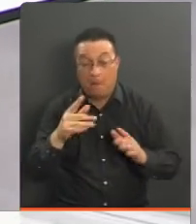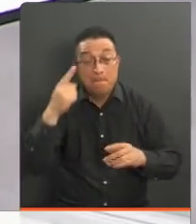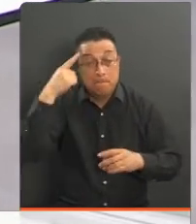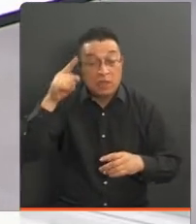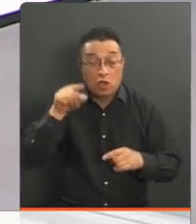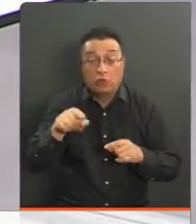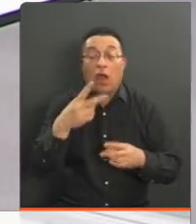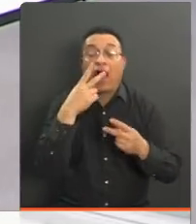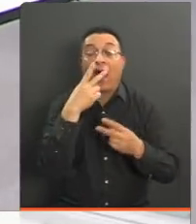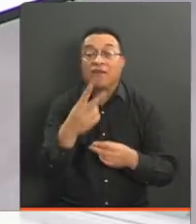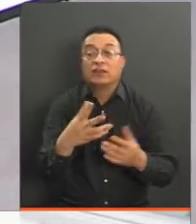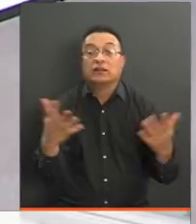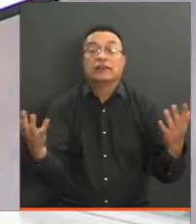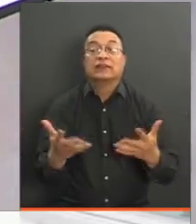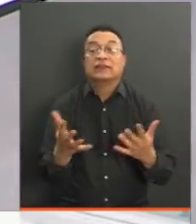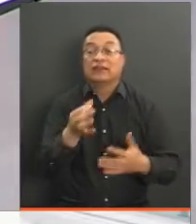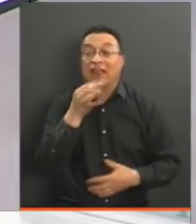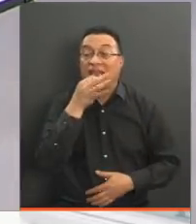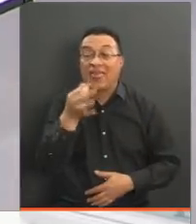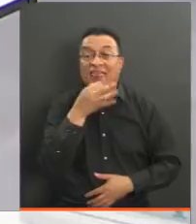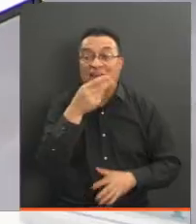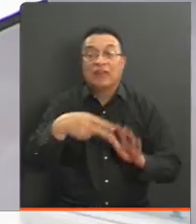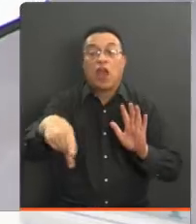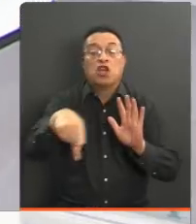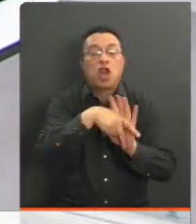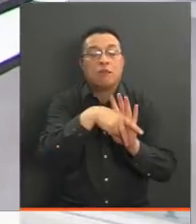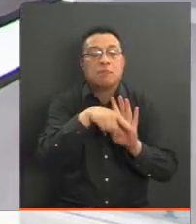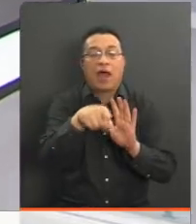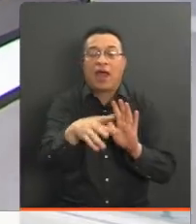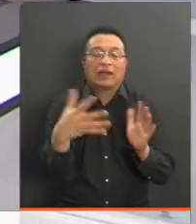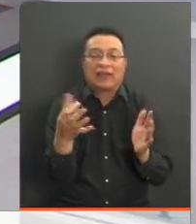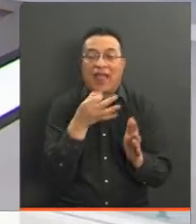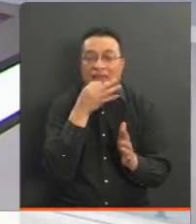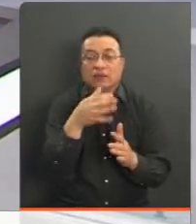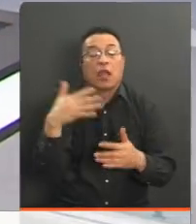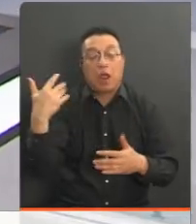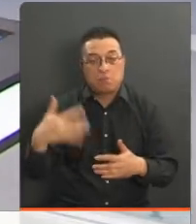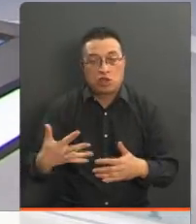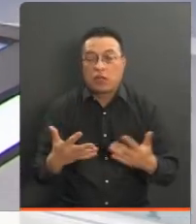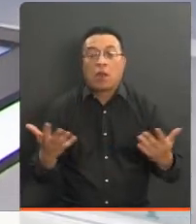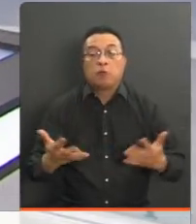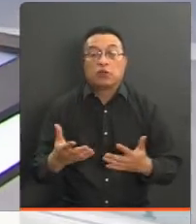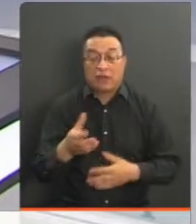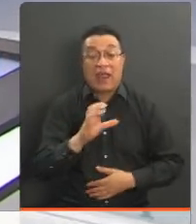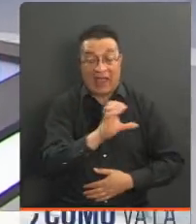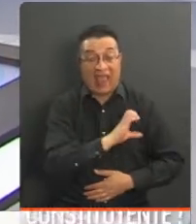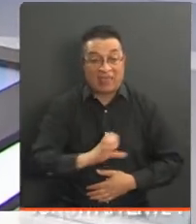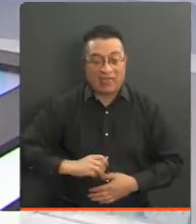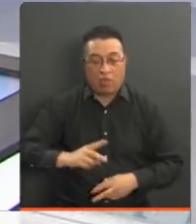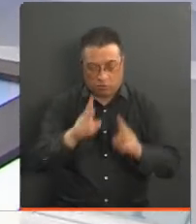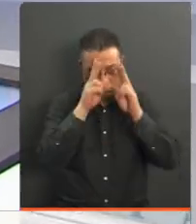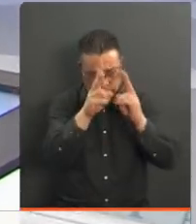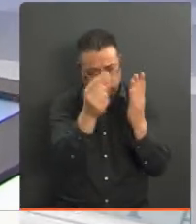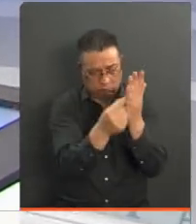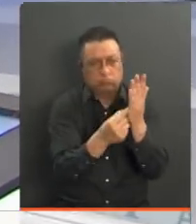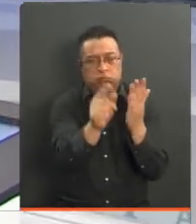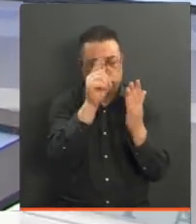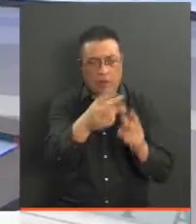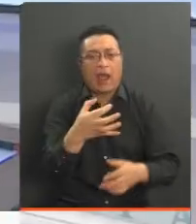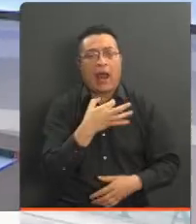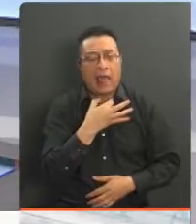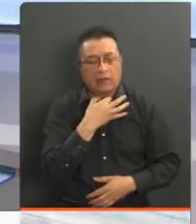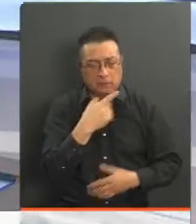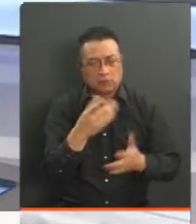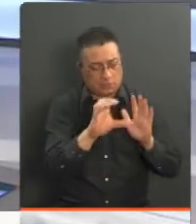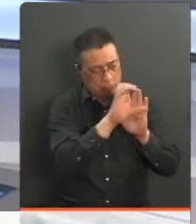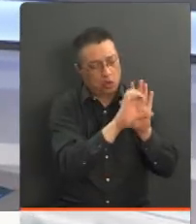invito a revisar qué dice esta norma en particular, por qué es tan importante. El Estado reconoce y garantiza conforme a la